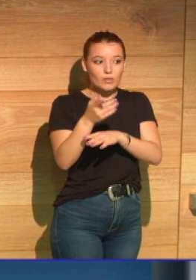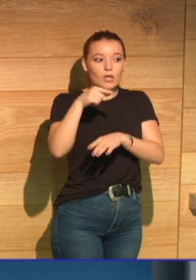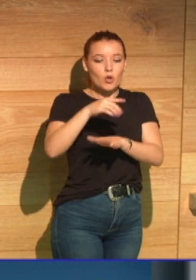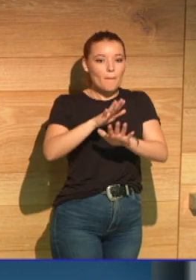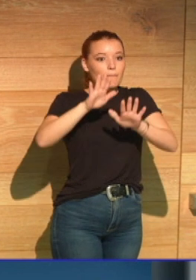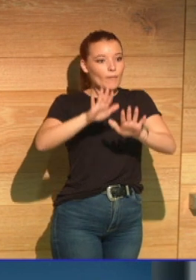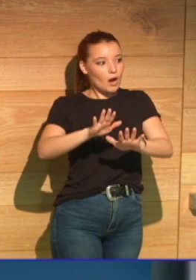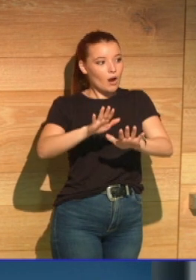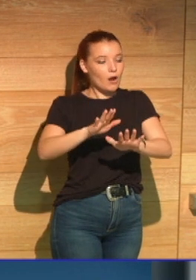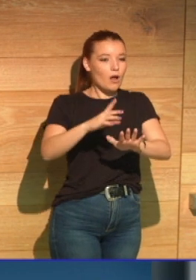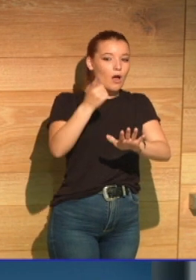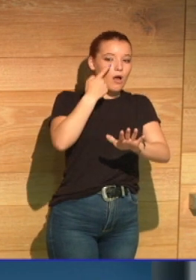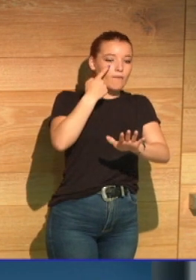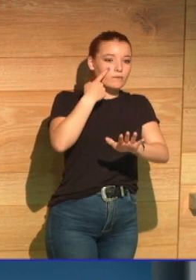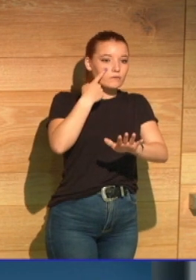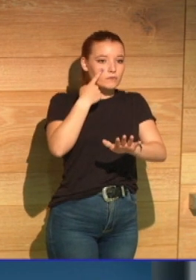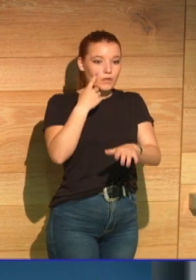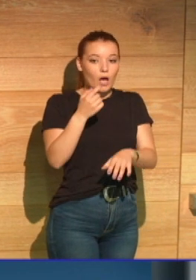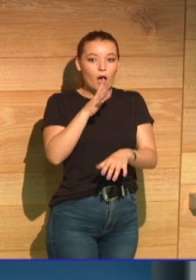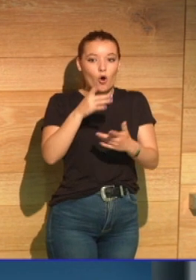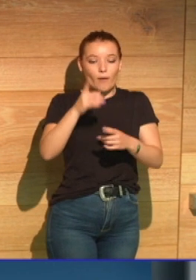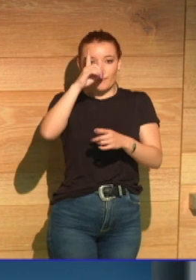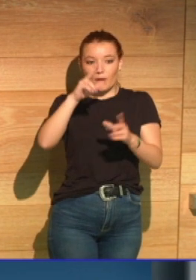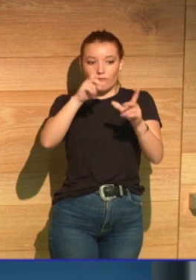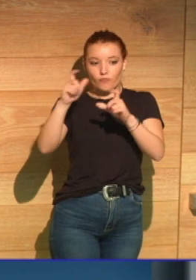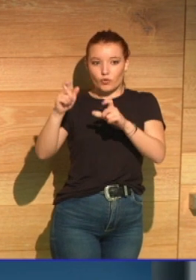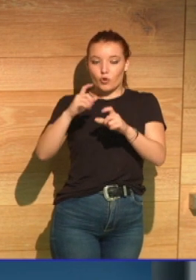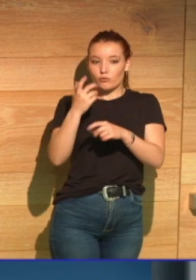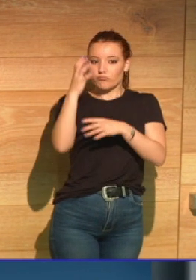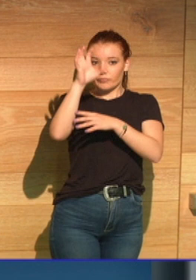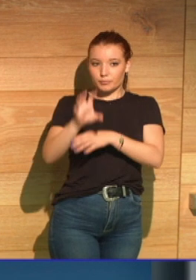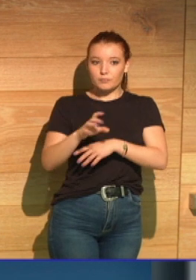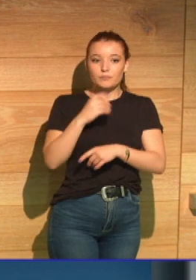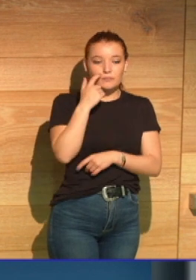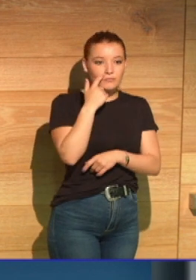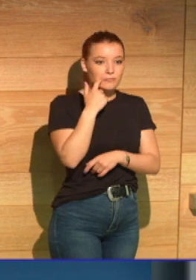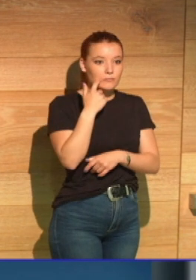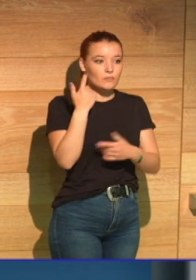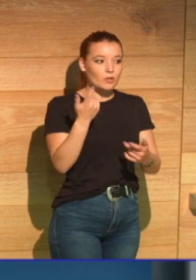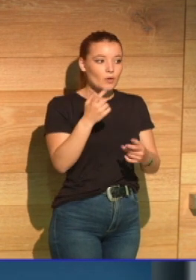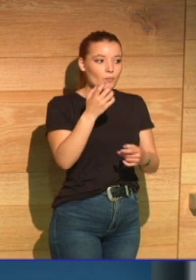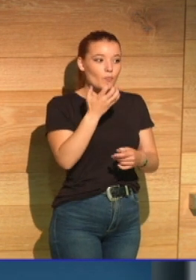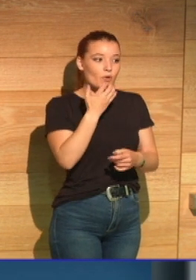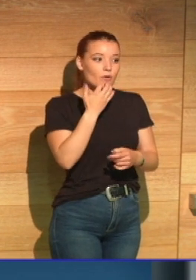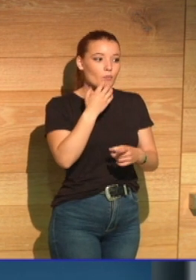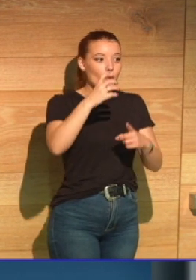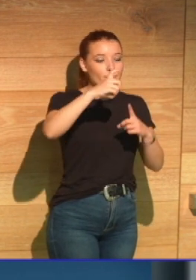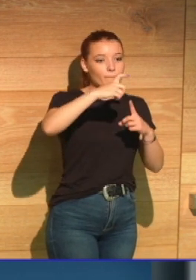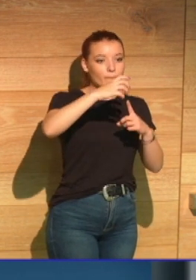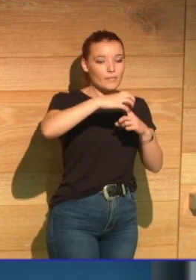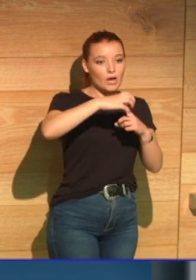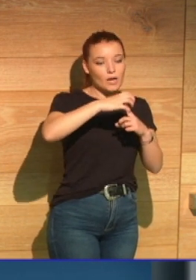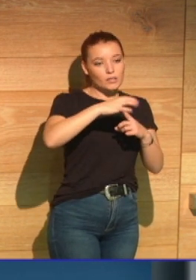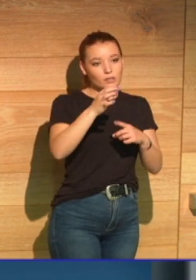Archivo Nacional, pensando un poco en lo que está sucediendo, o en los parques, y mirando ciertos ejercicios desde